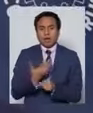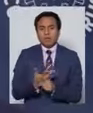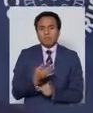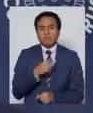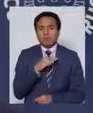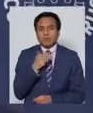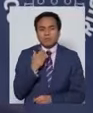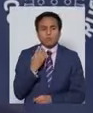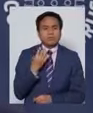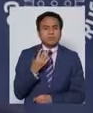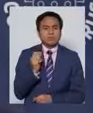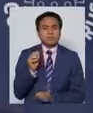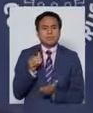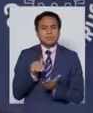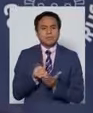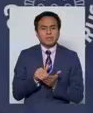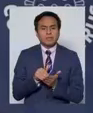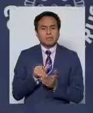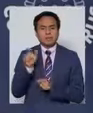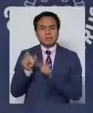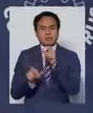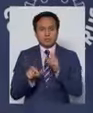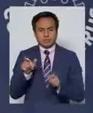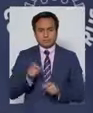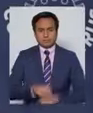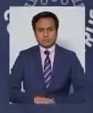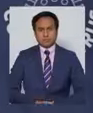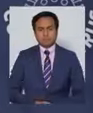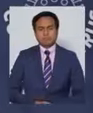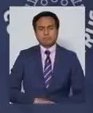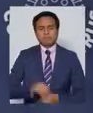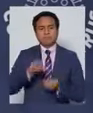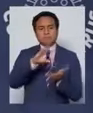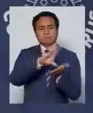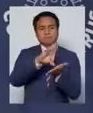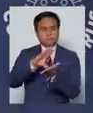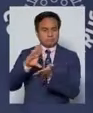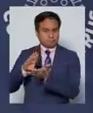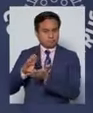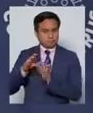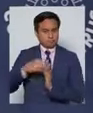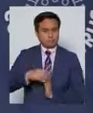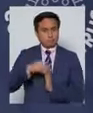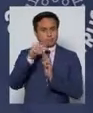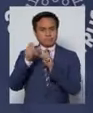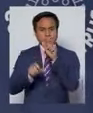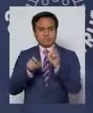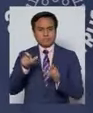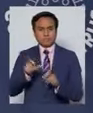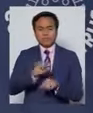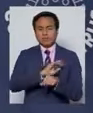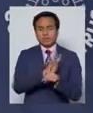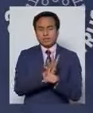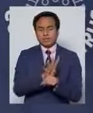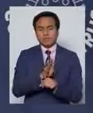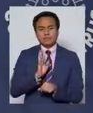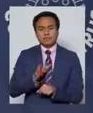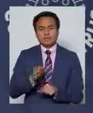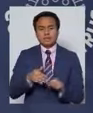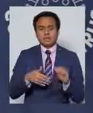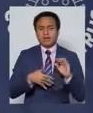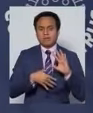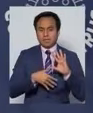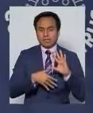muerto más de 370.000 personas. Los países que lideran el número de personas contagiadas siguen estando en